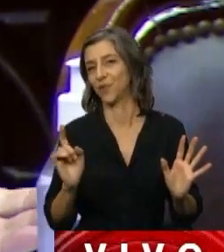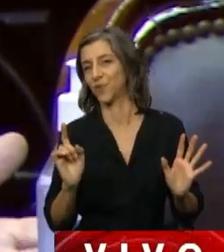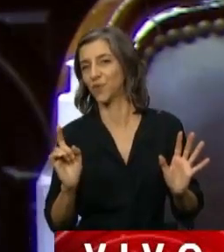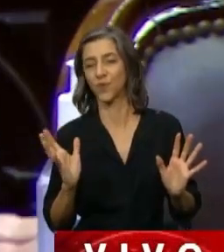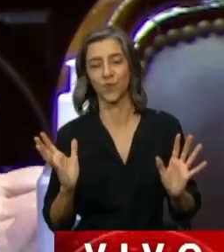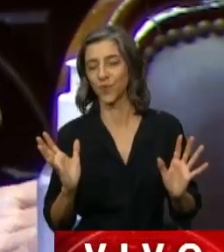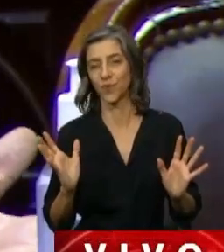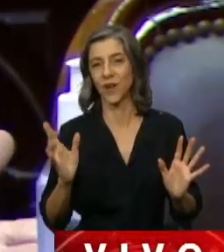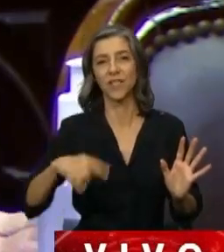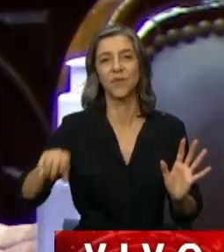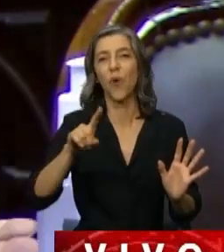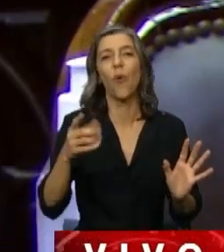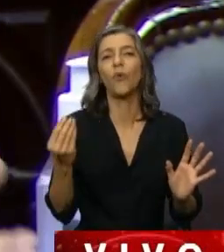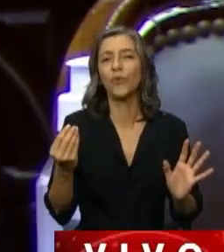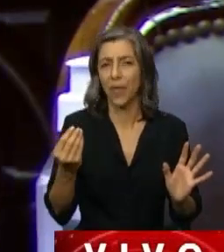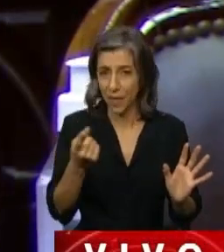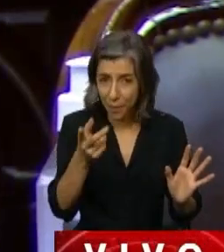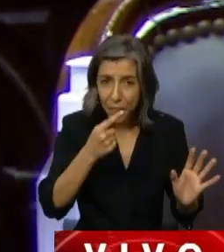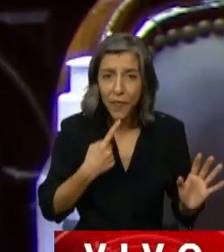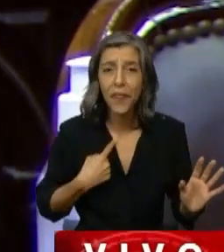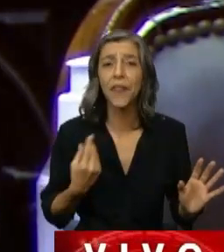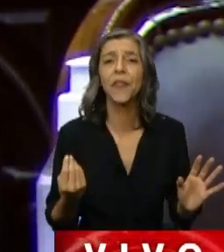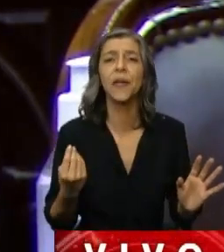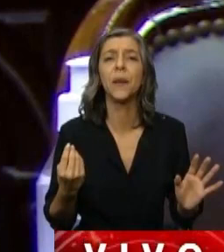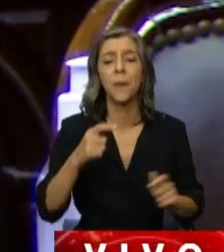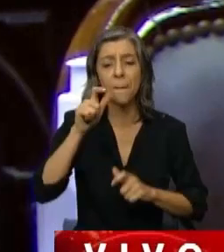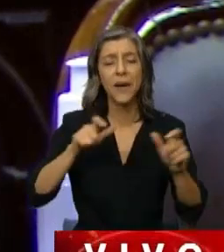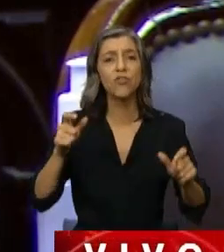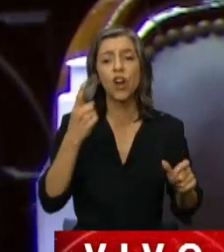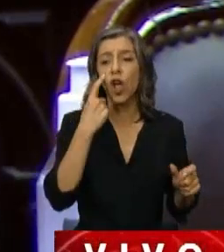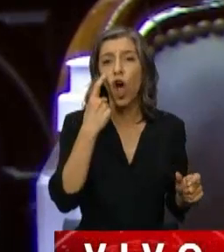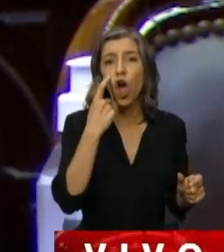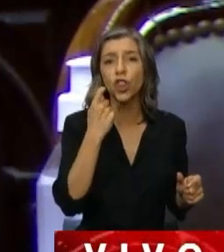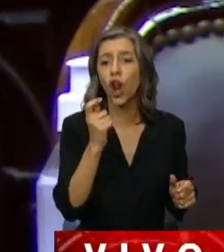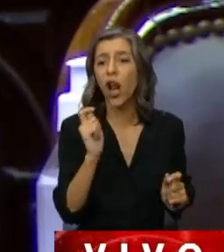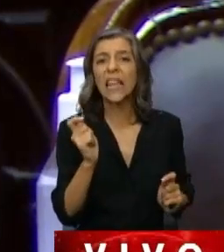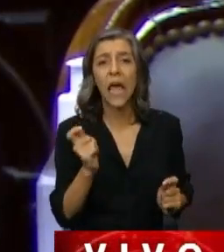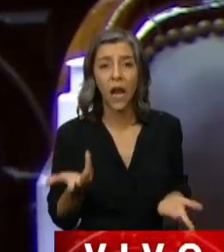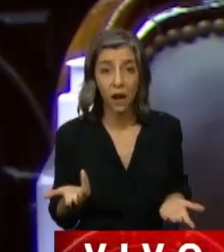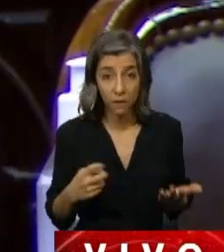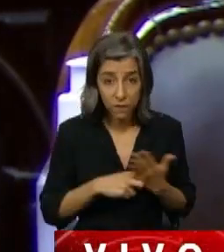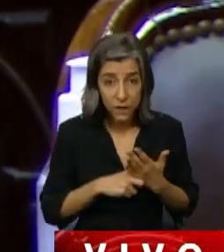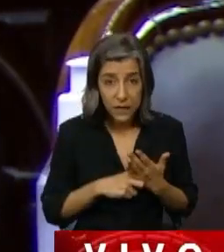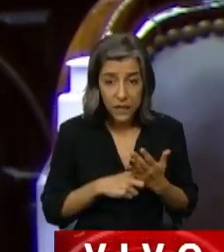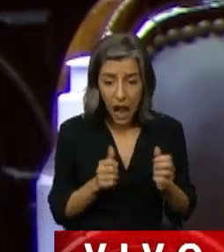quien va a controlar las boletas tiene que haber fiscales